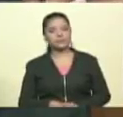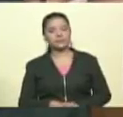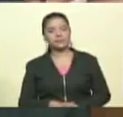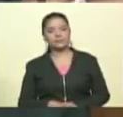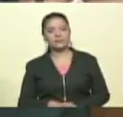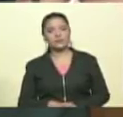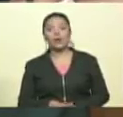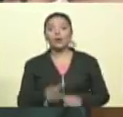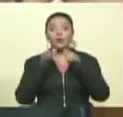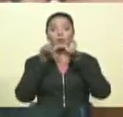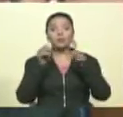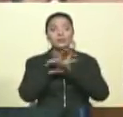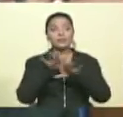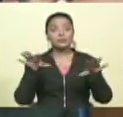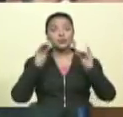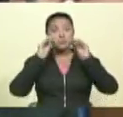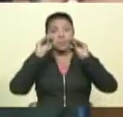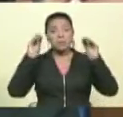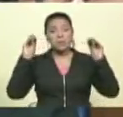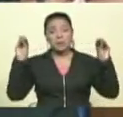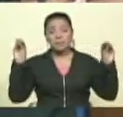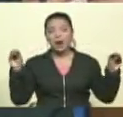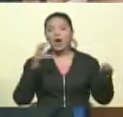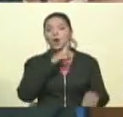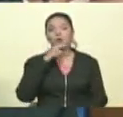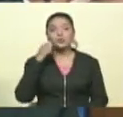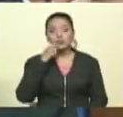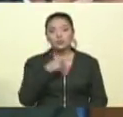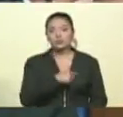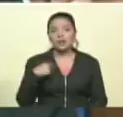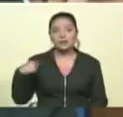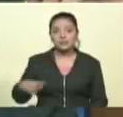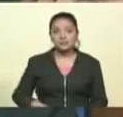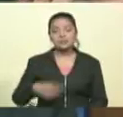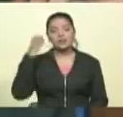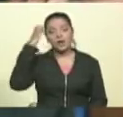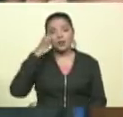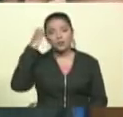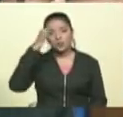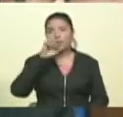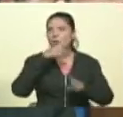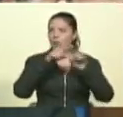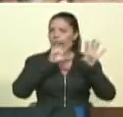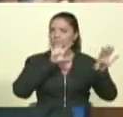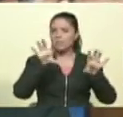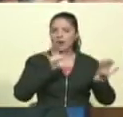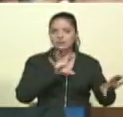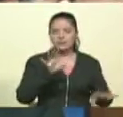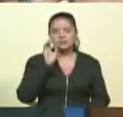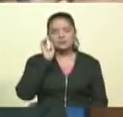Con difusión de alerta roja, repito, en Rusia, China, Europa y otros países, está el de